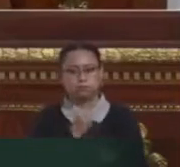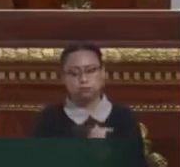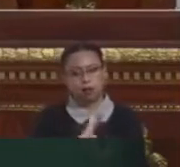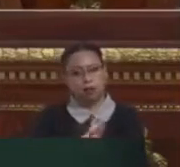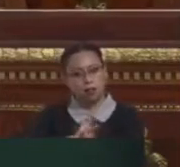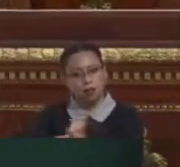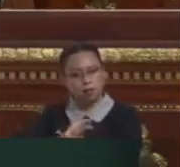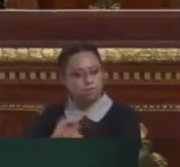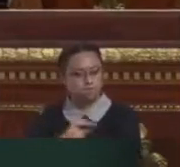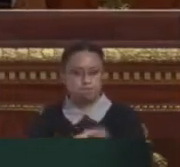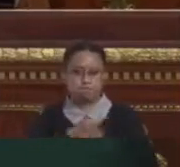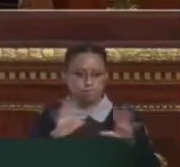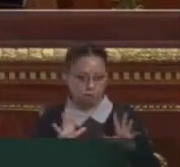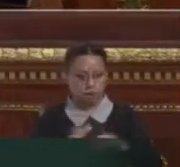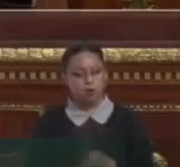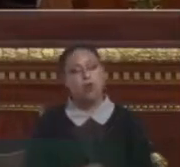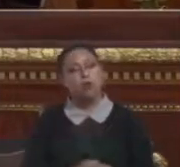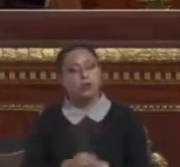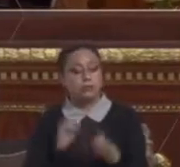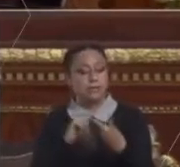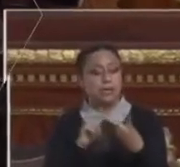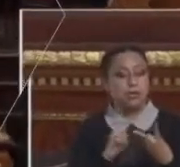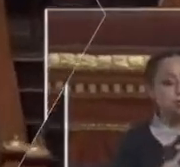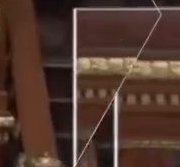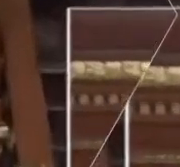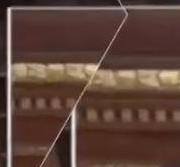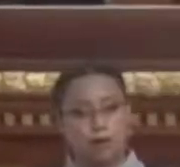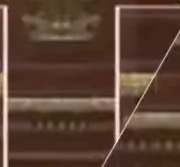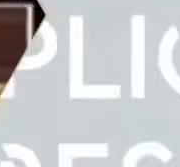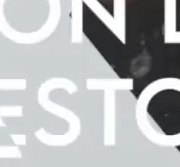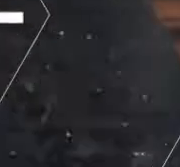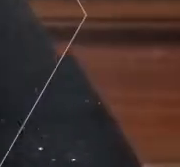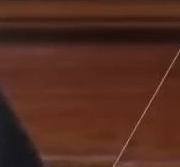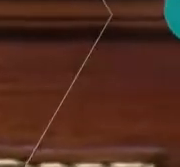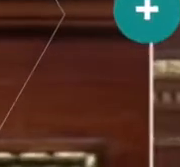esta situación que vulnera los derechos humanos.